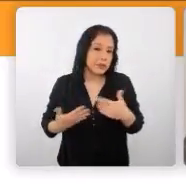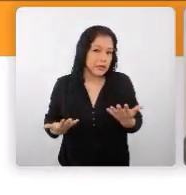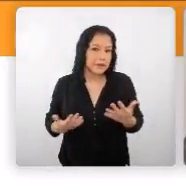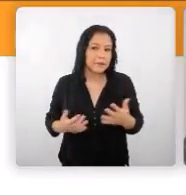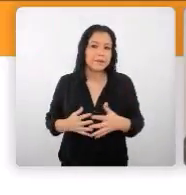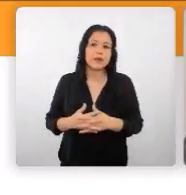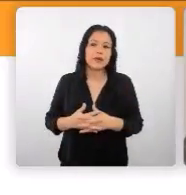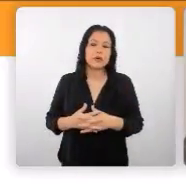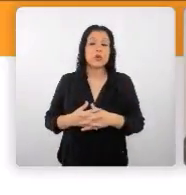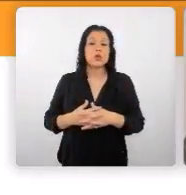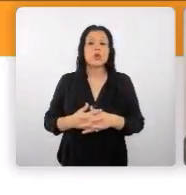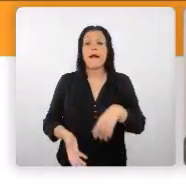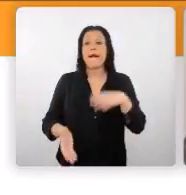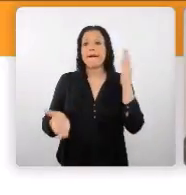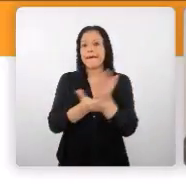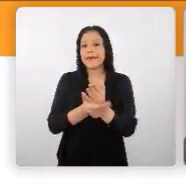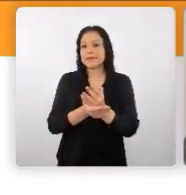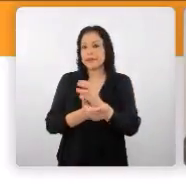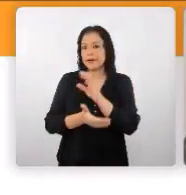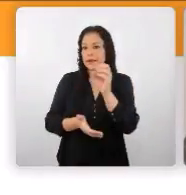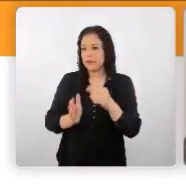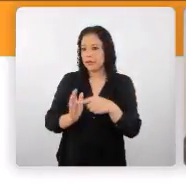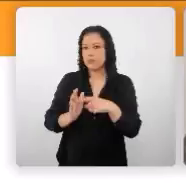ser penalizados, ¿no?